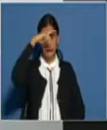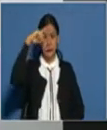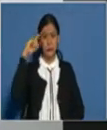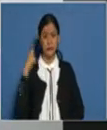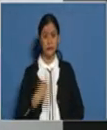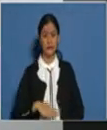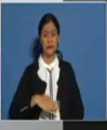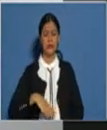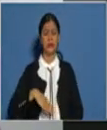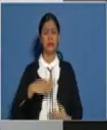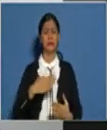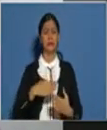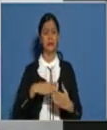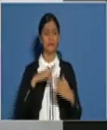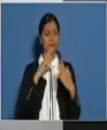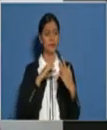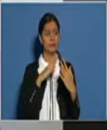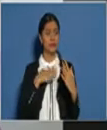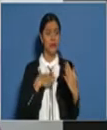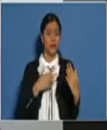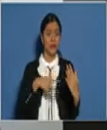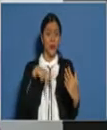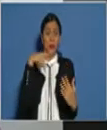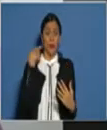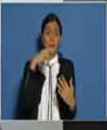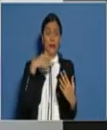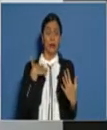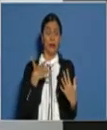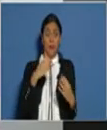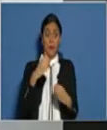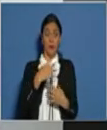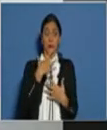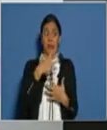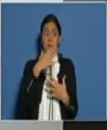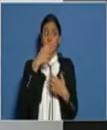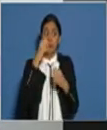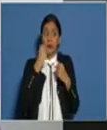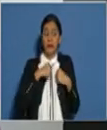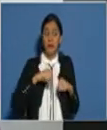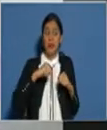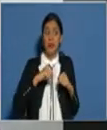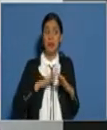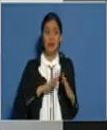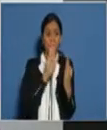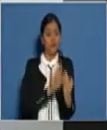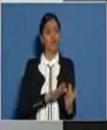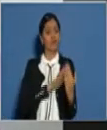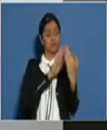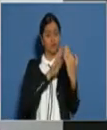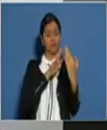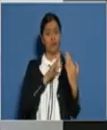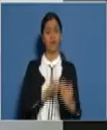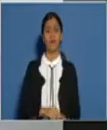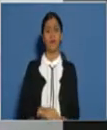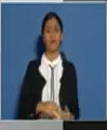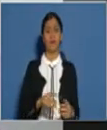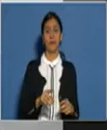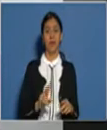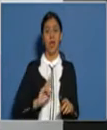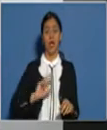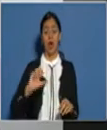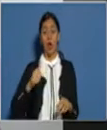enfrentándonos al peligro de poder nosotros también ser contagiados. Y como ha pasado en otros países, pues